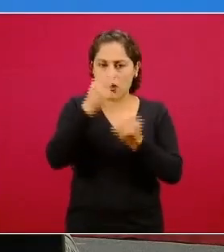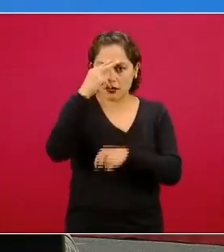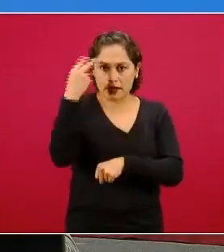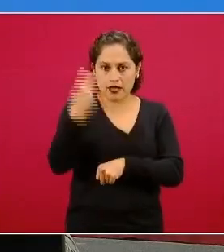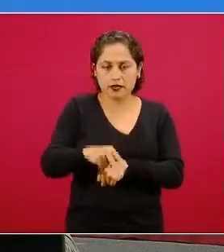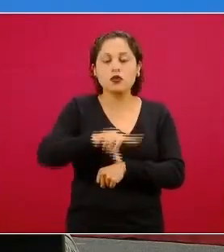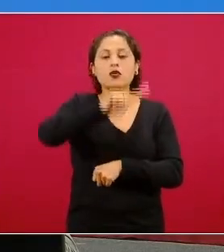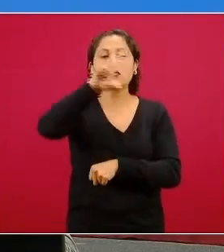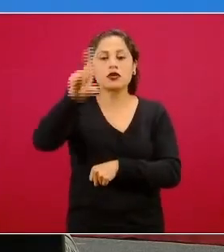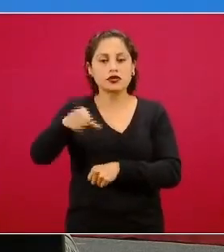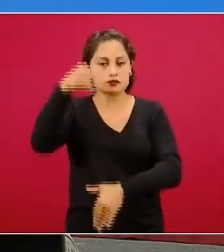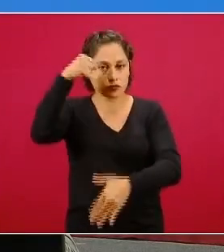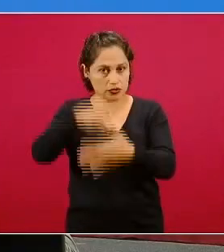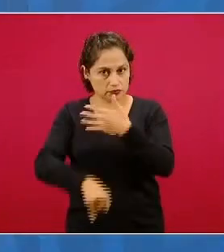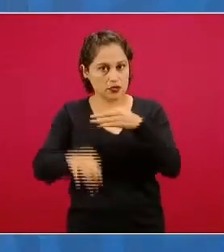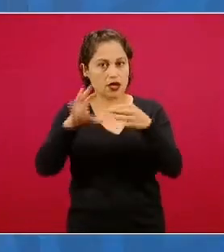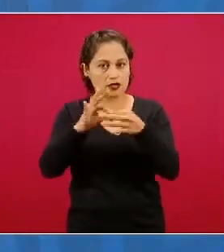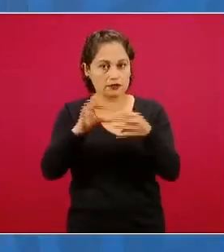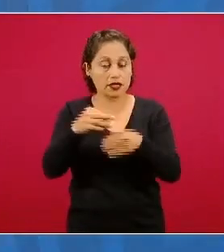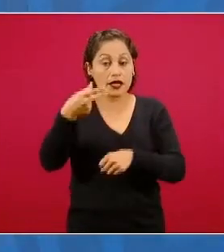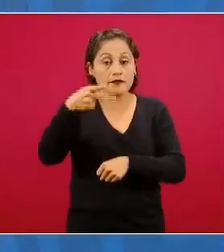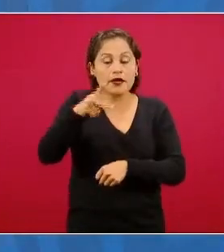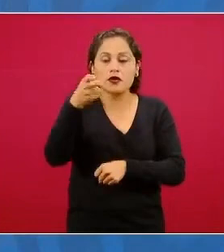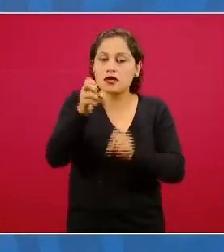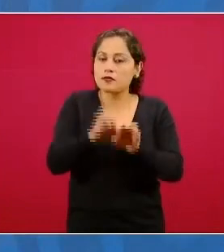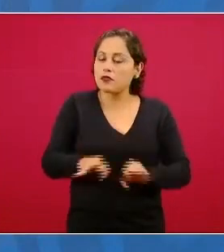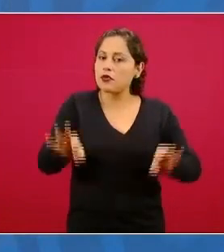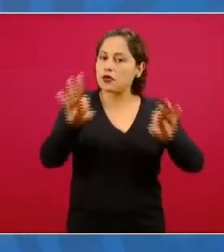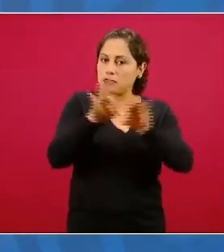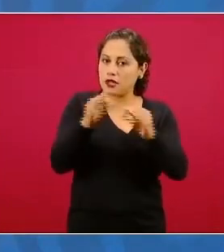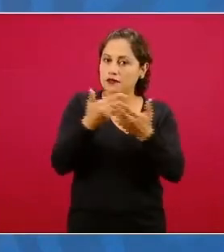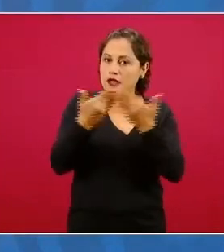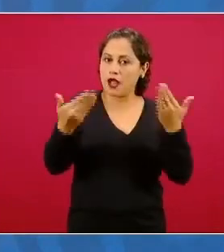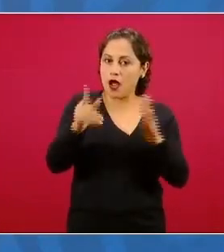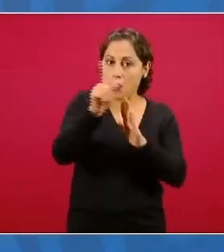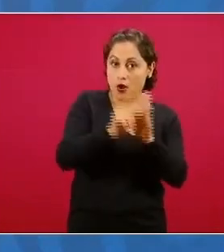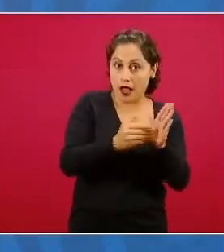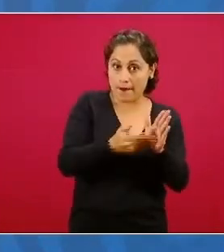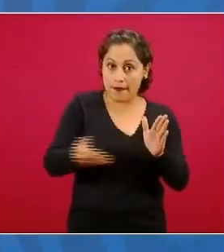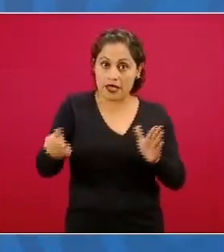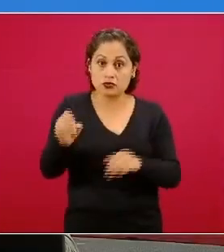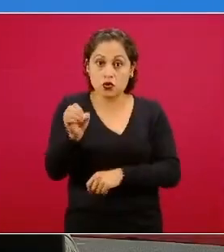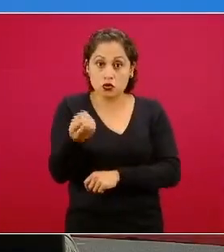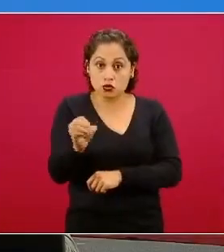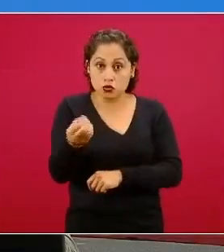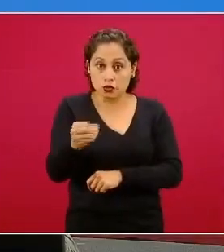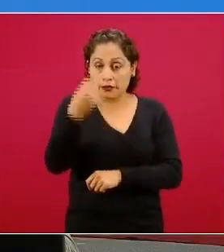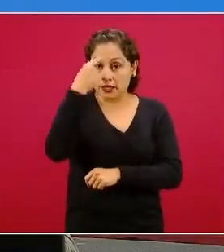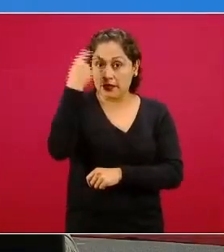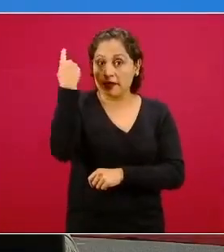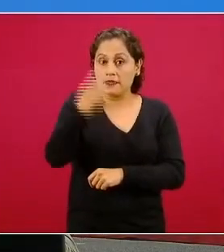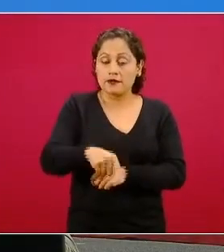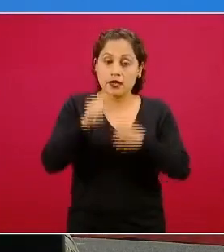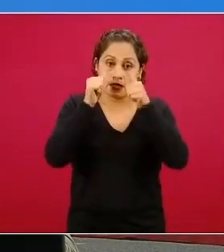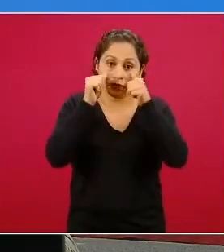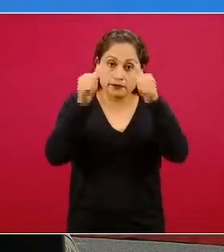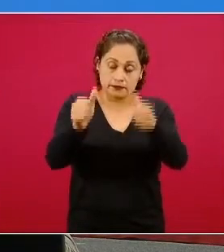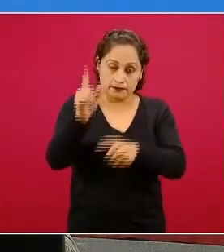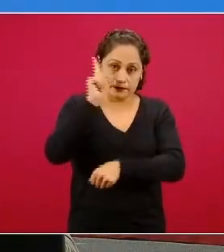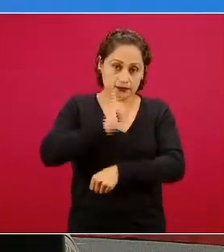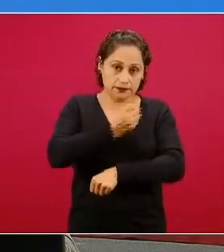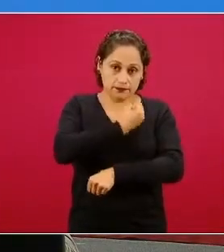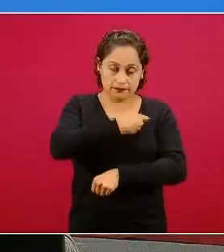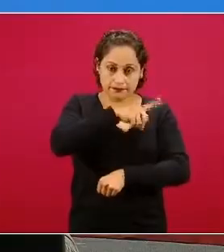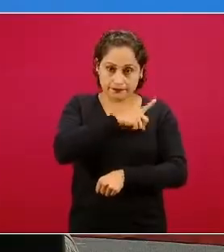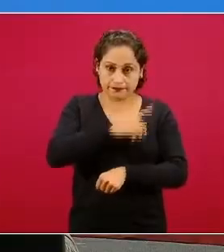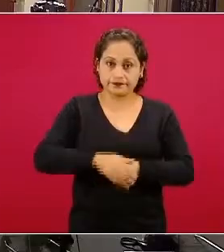salud de las mujeres durante el mes de octubre, y veremos listones rosas y fuentes con iluminación rosa. El propio edificio de la